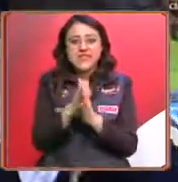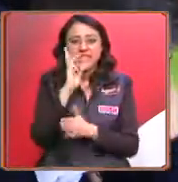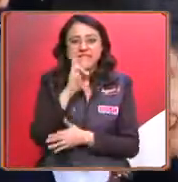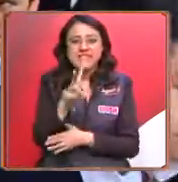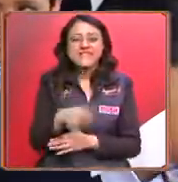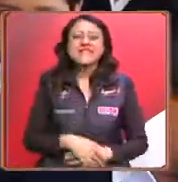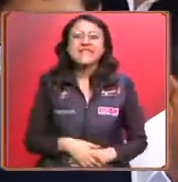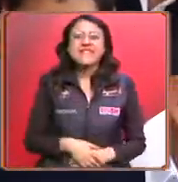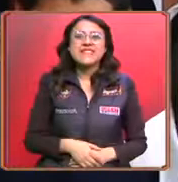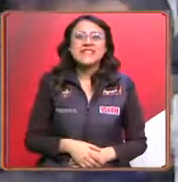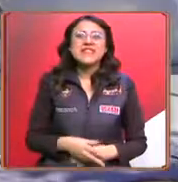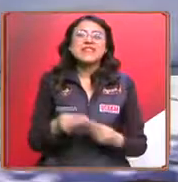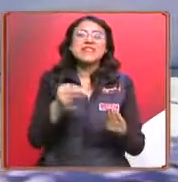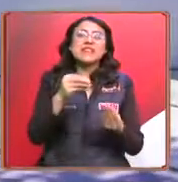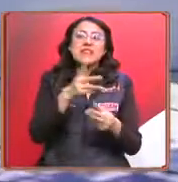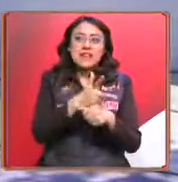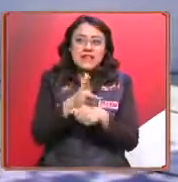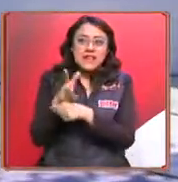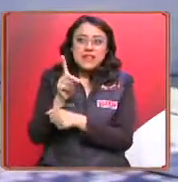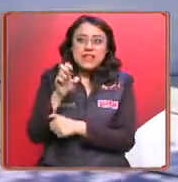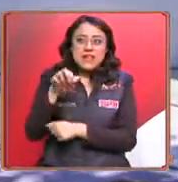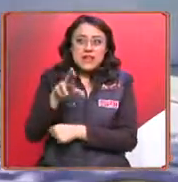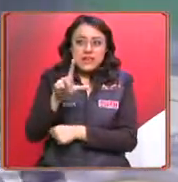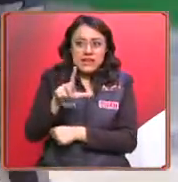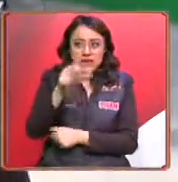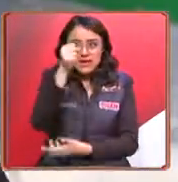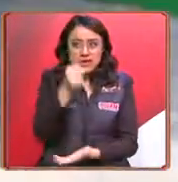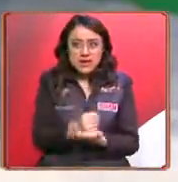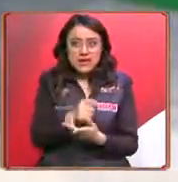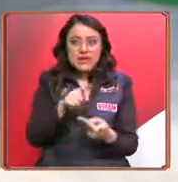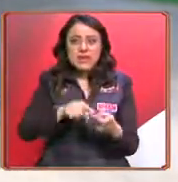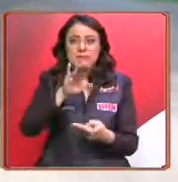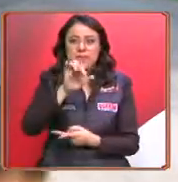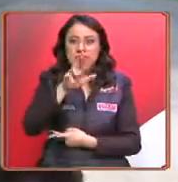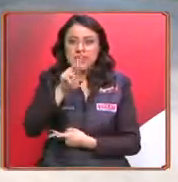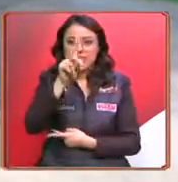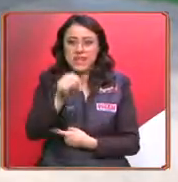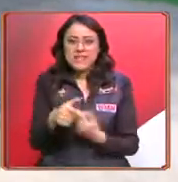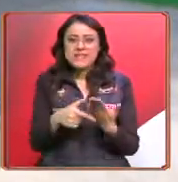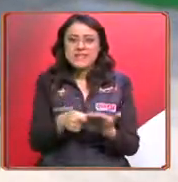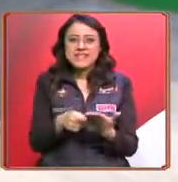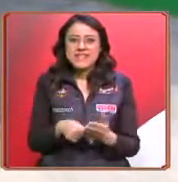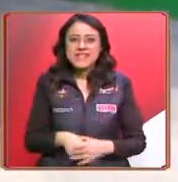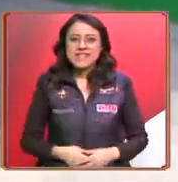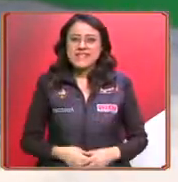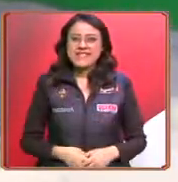Con imágenes de Daniel Miguel, para quien corresponda, Brenda Cervantes.